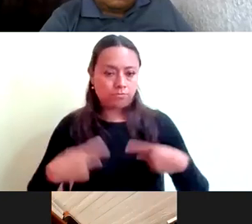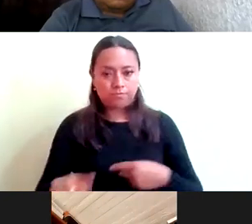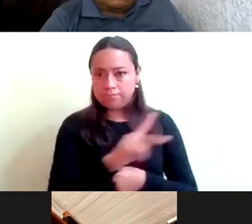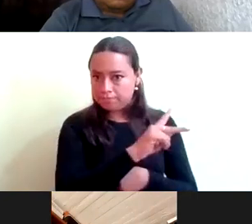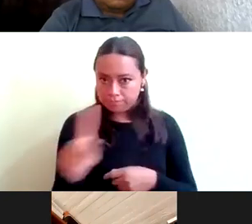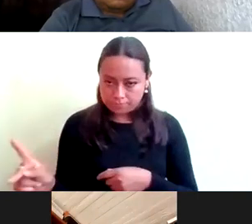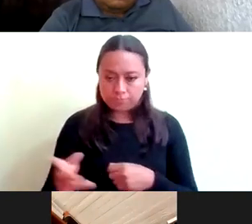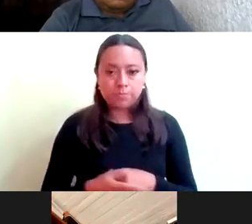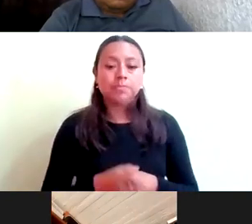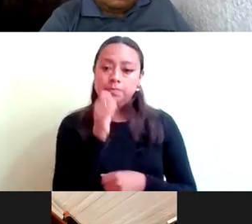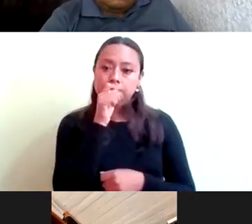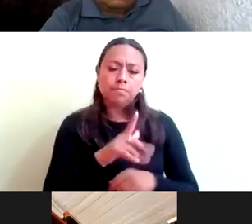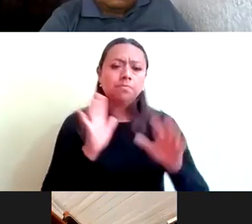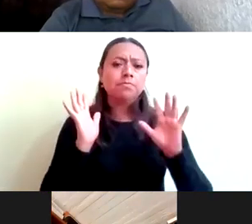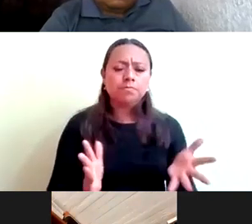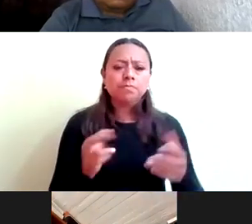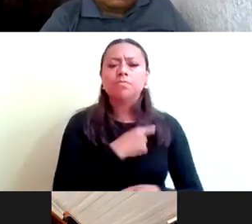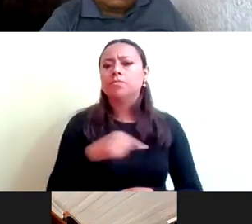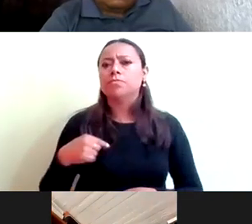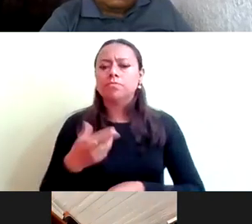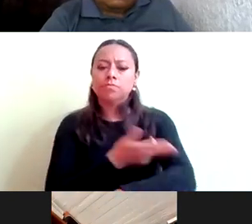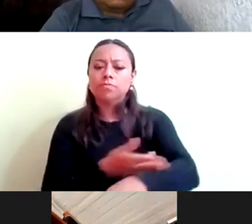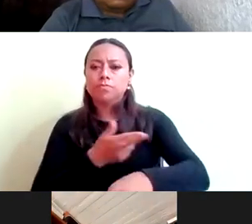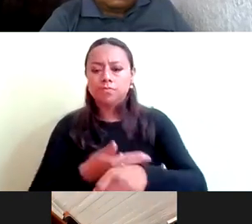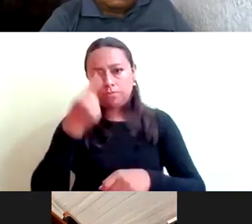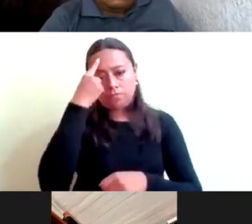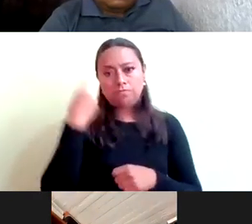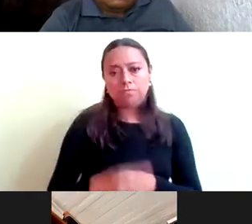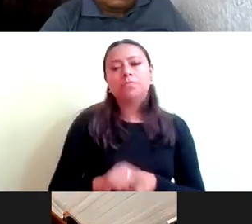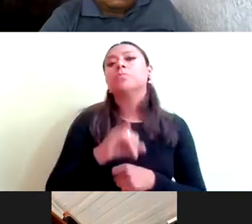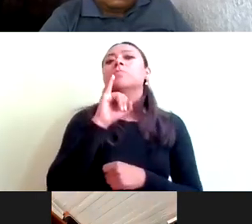también pues ya organizando el Instituto Electoral de la Ciudad de México,